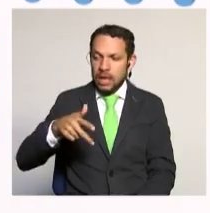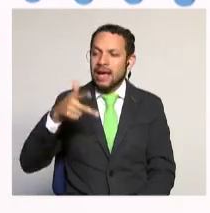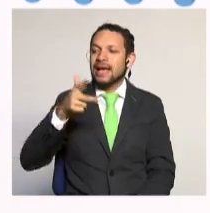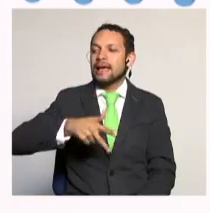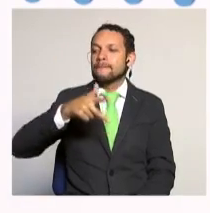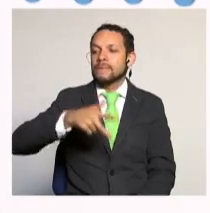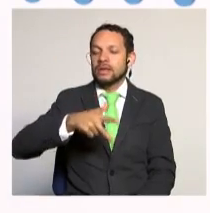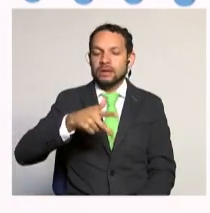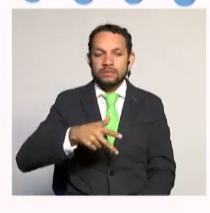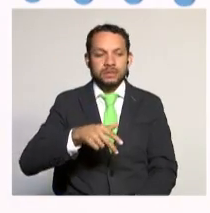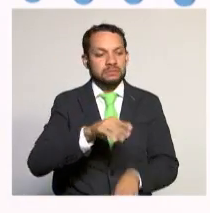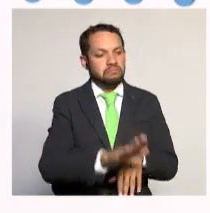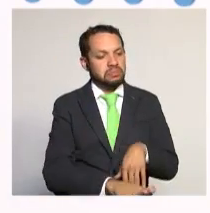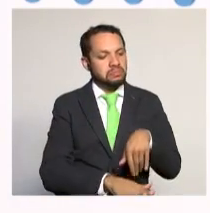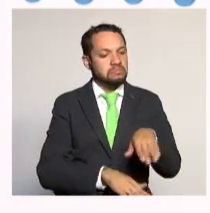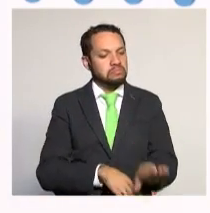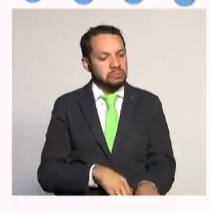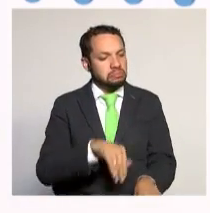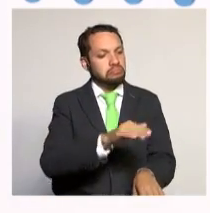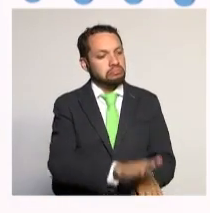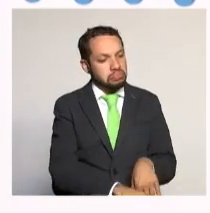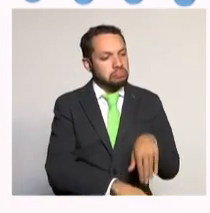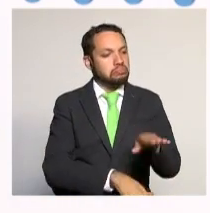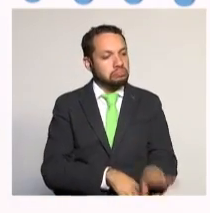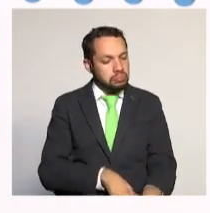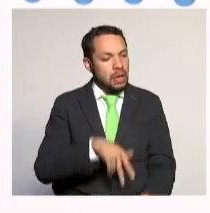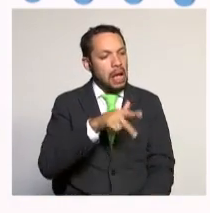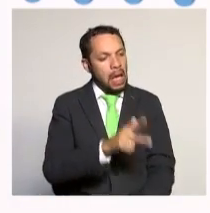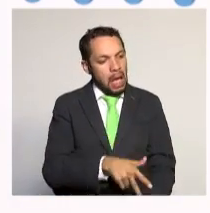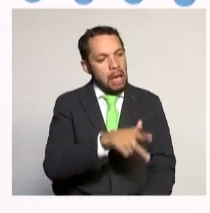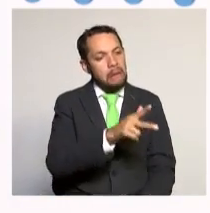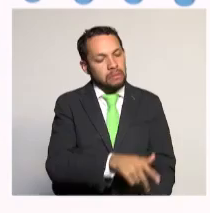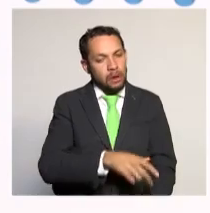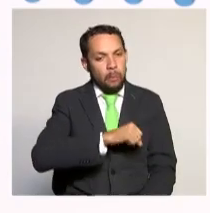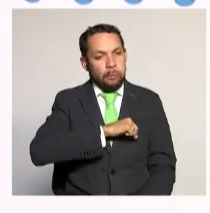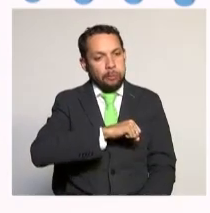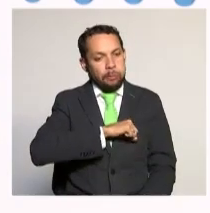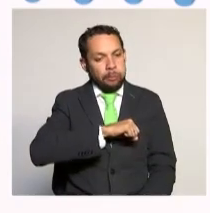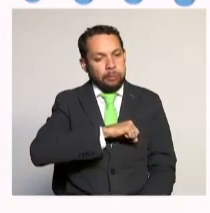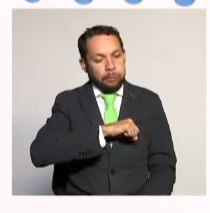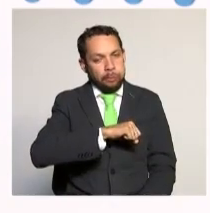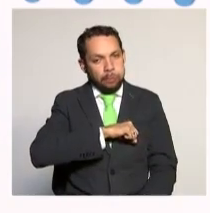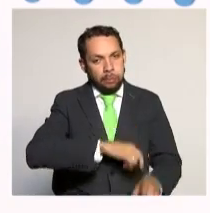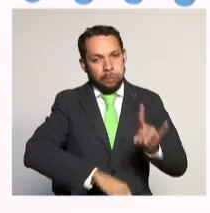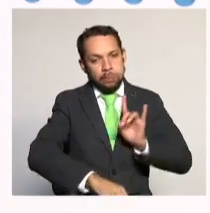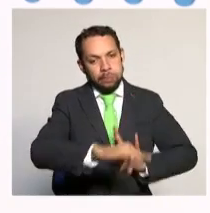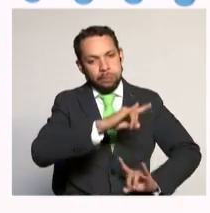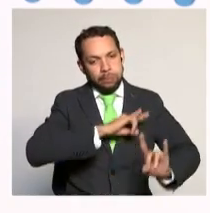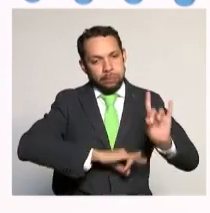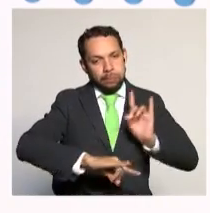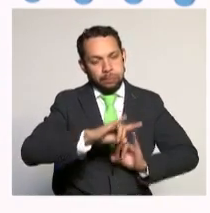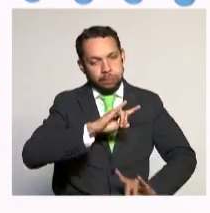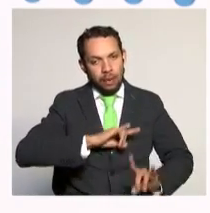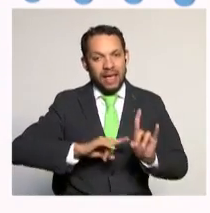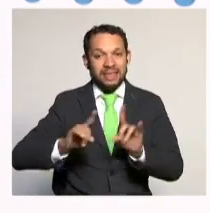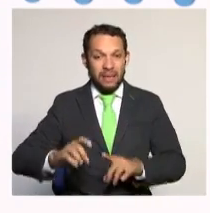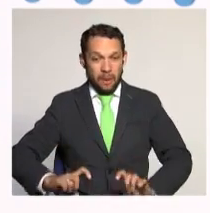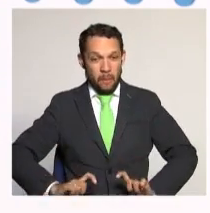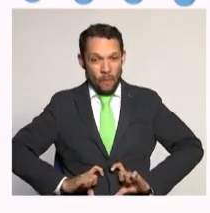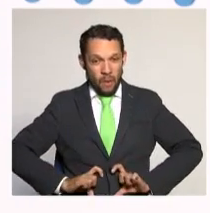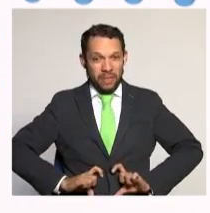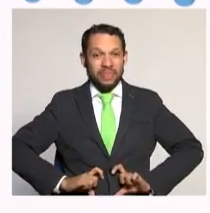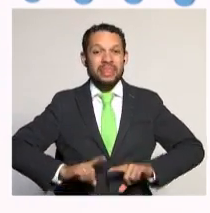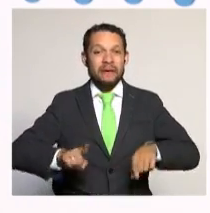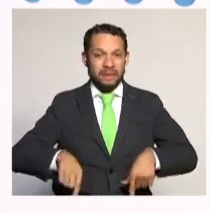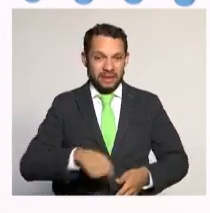Eso mejorará su sistema vascular. Muy posiblemente por funciones metabólicas se ayude también en el riñón a eliminar beta